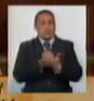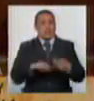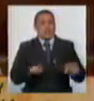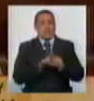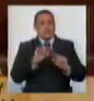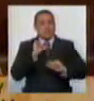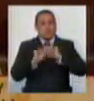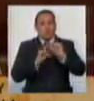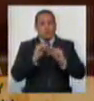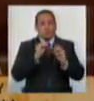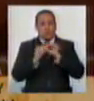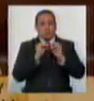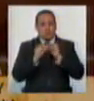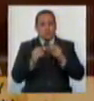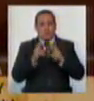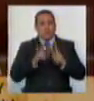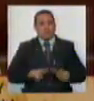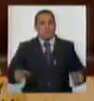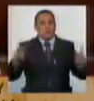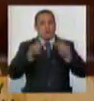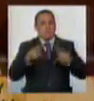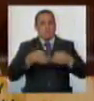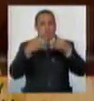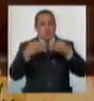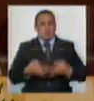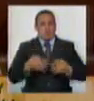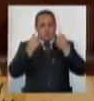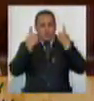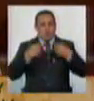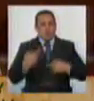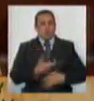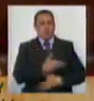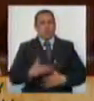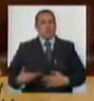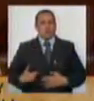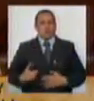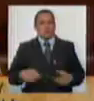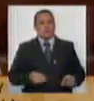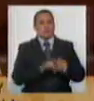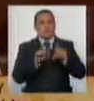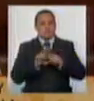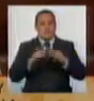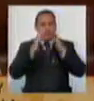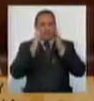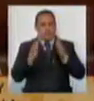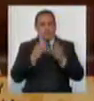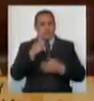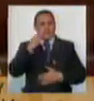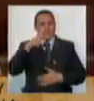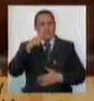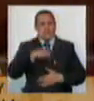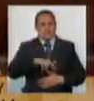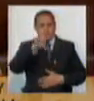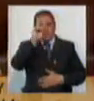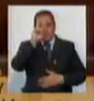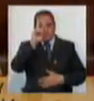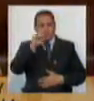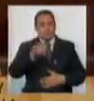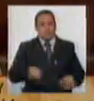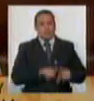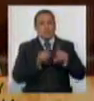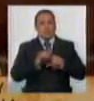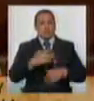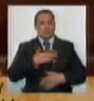ido realizando exitosamente para cumplir las metas de este gobierno y atender las necesidades del país. En